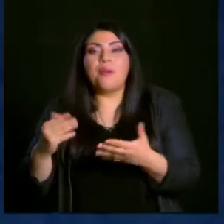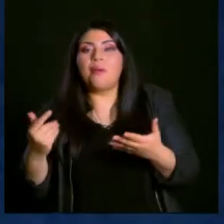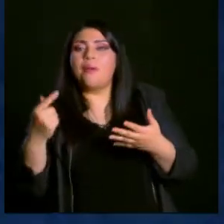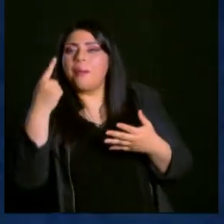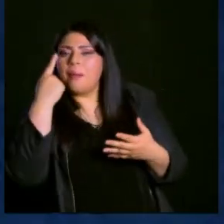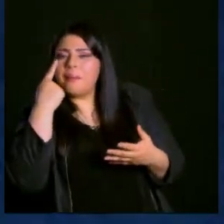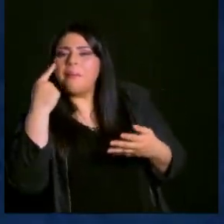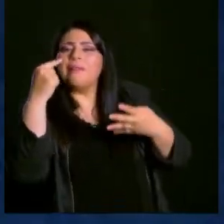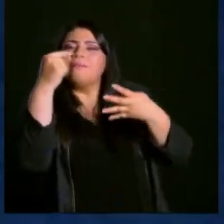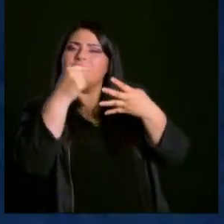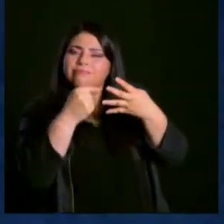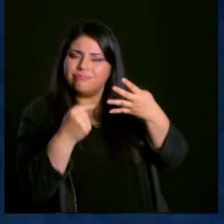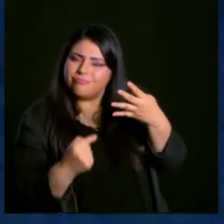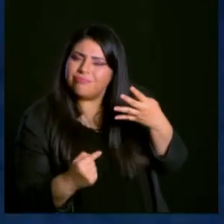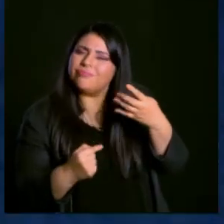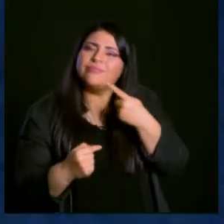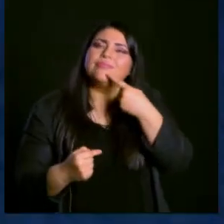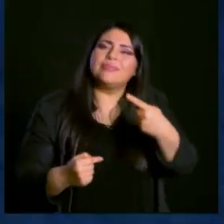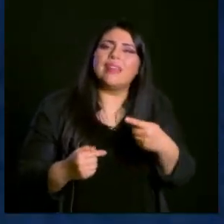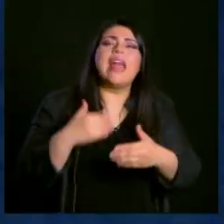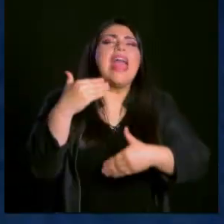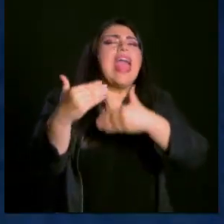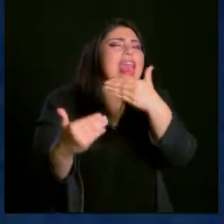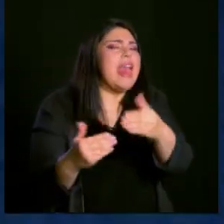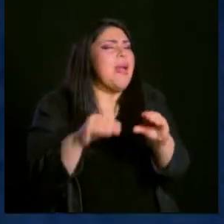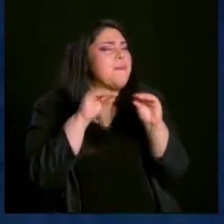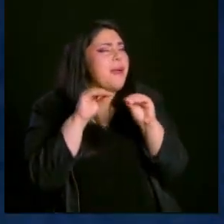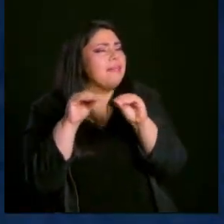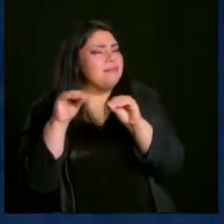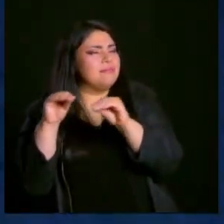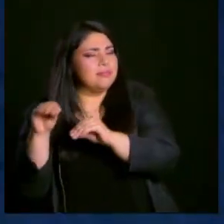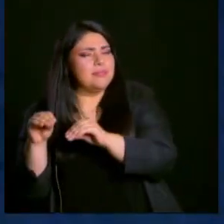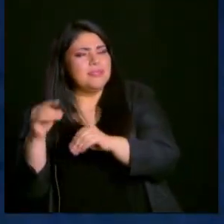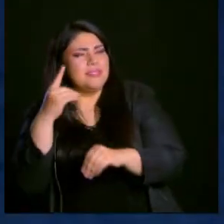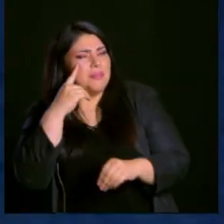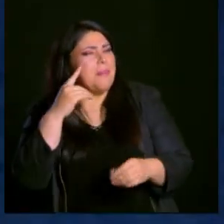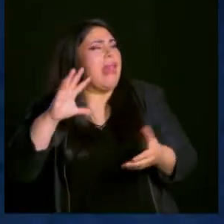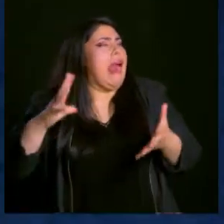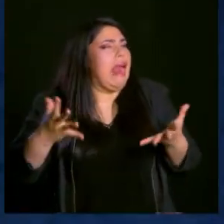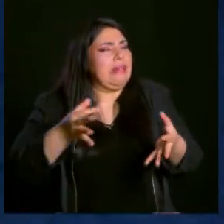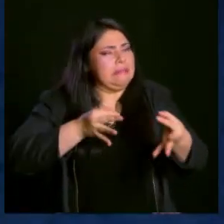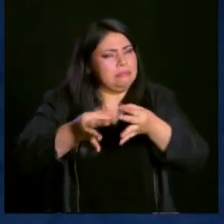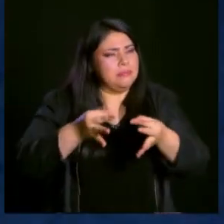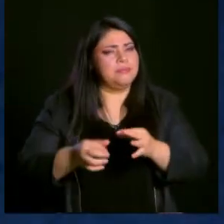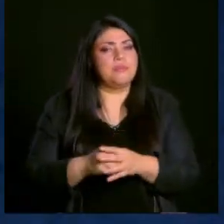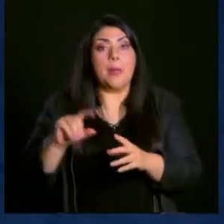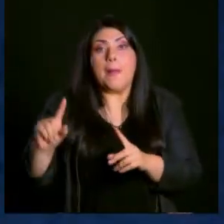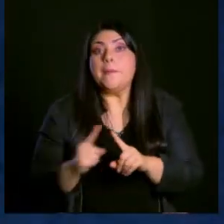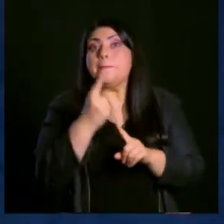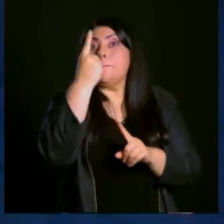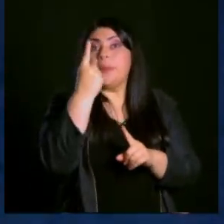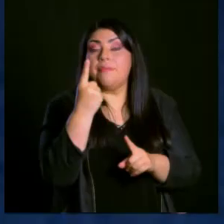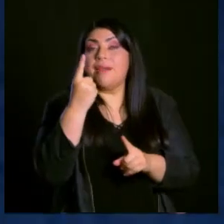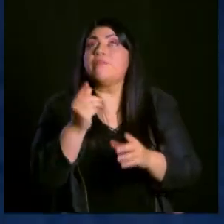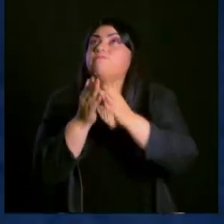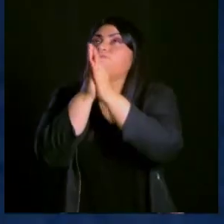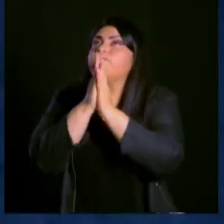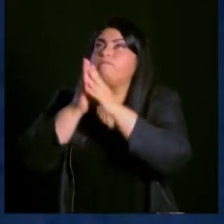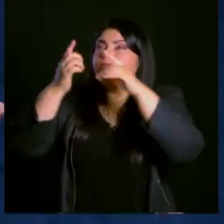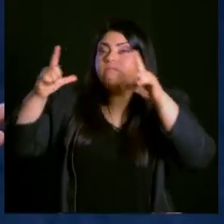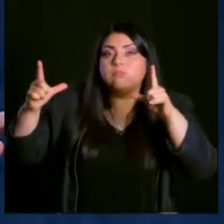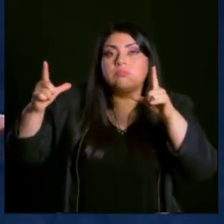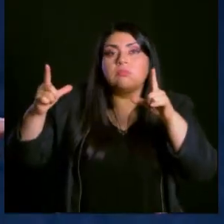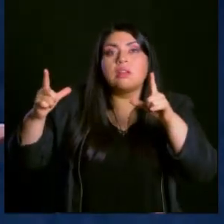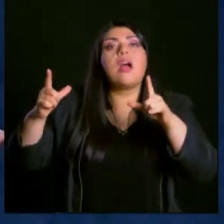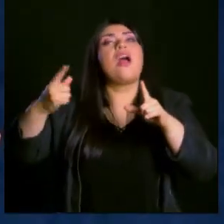usted vamos a entrarle con todo que de verdad lo que es esto primera cosa que nos nos ayuda bastante es